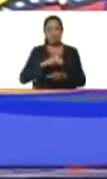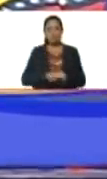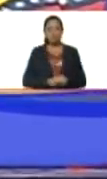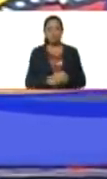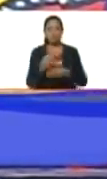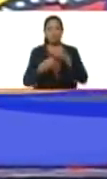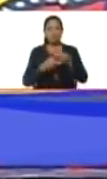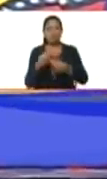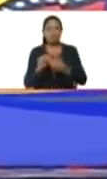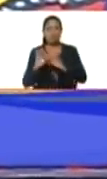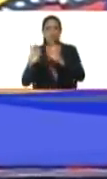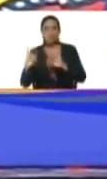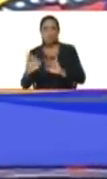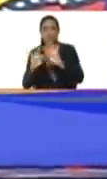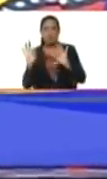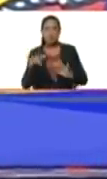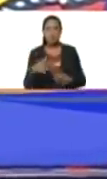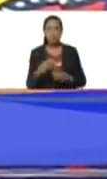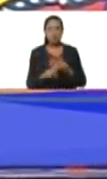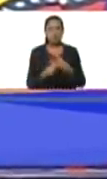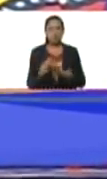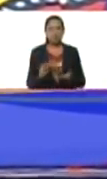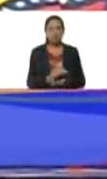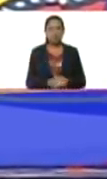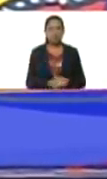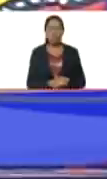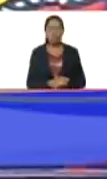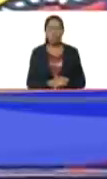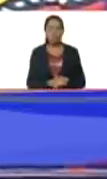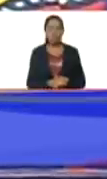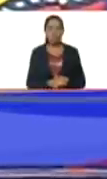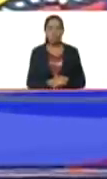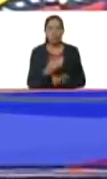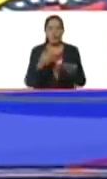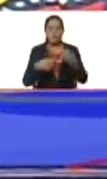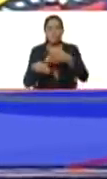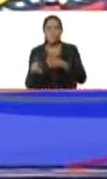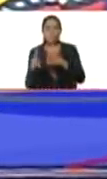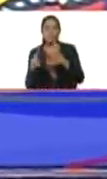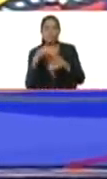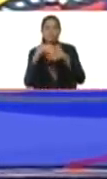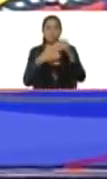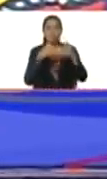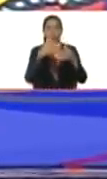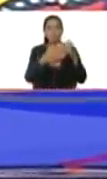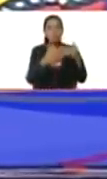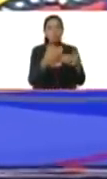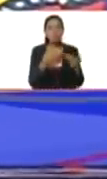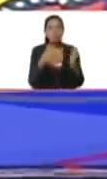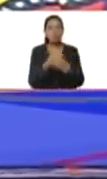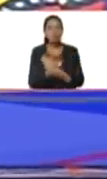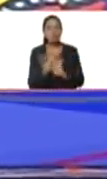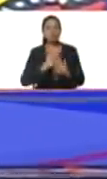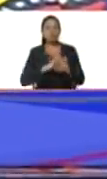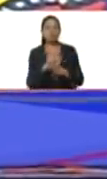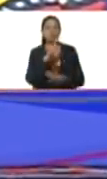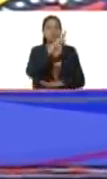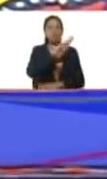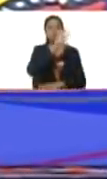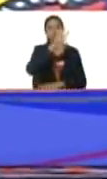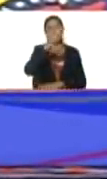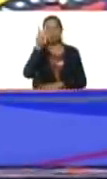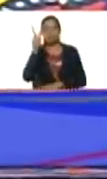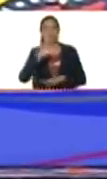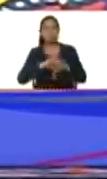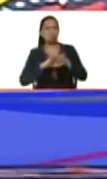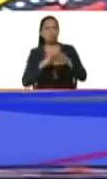¿Cómo hicieron ustedes? ¿Cómo fueron construyendo los pasos? ¿Por qué son